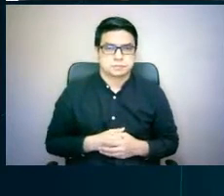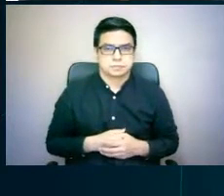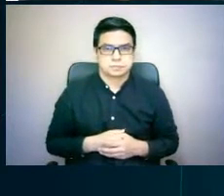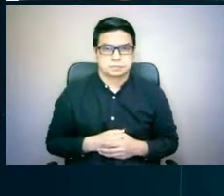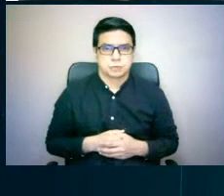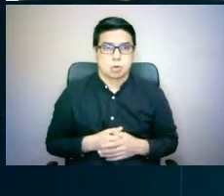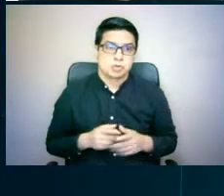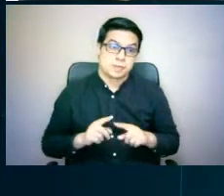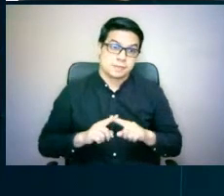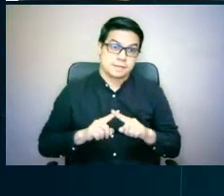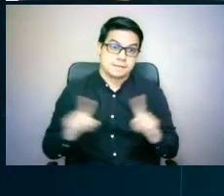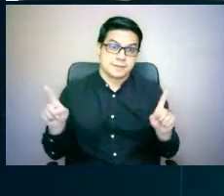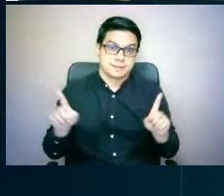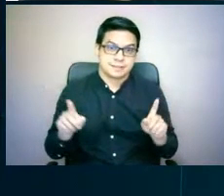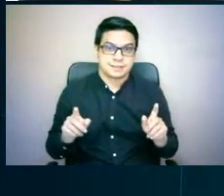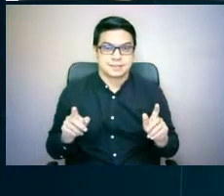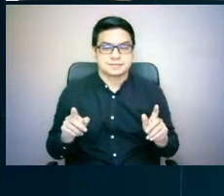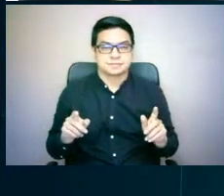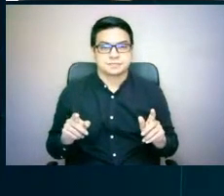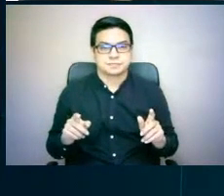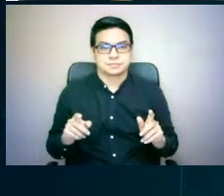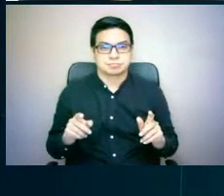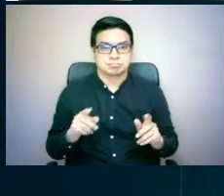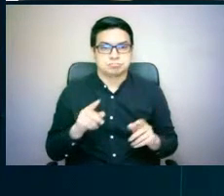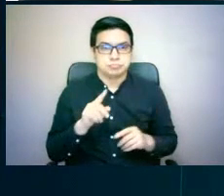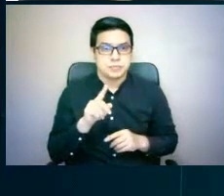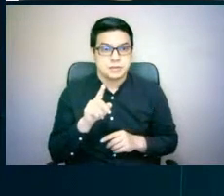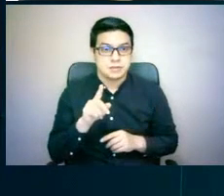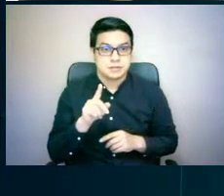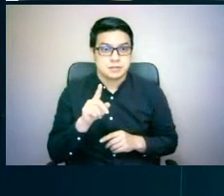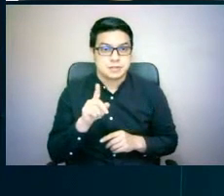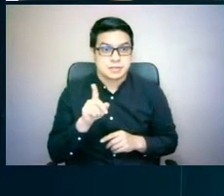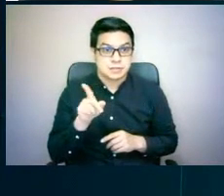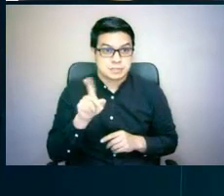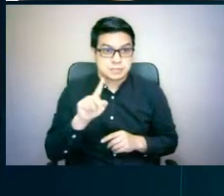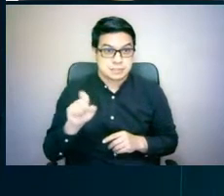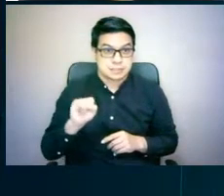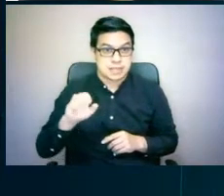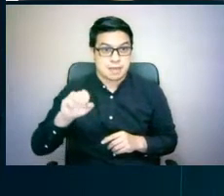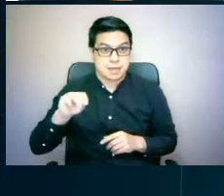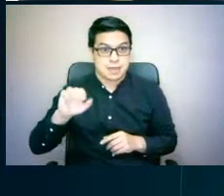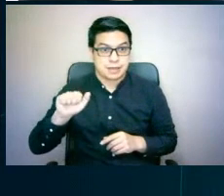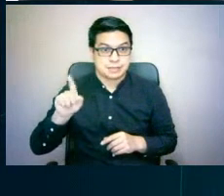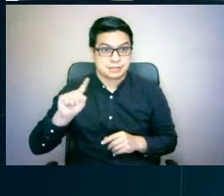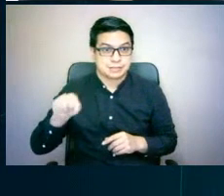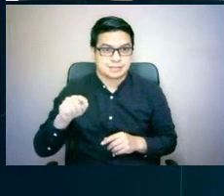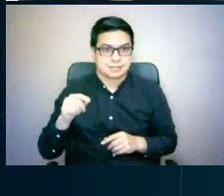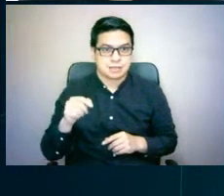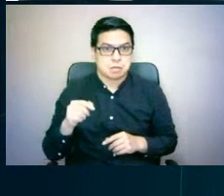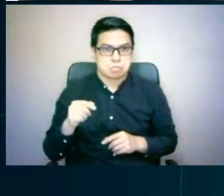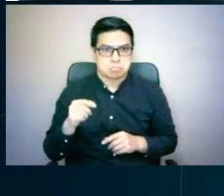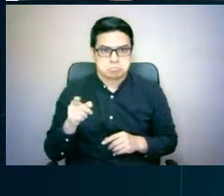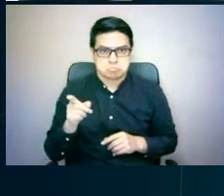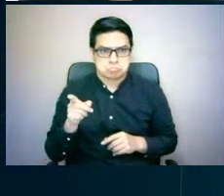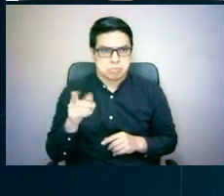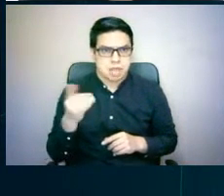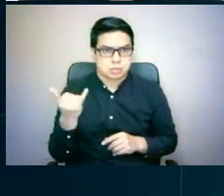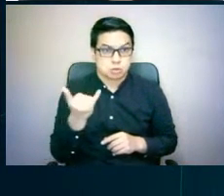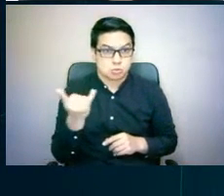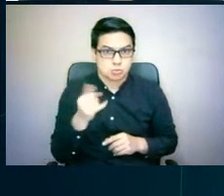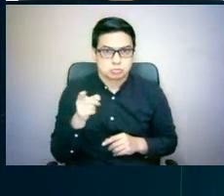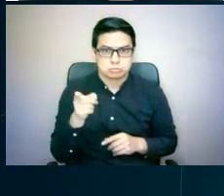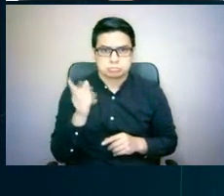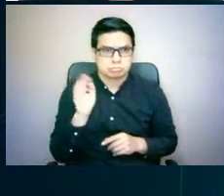con Siemens, con Clean Air, tenemos que, pues acá no tenemos ninguna emisión a la atmósfera debido a que es un